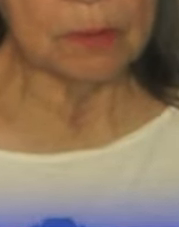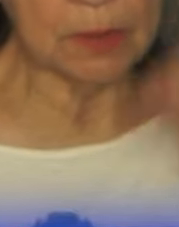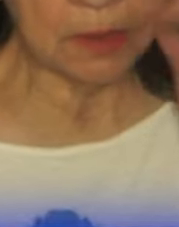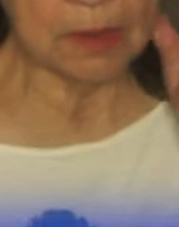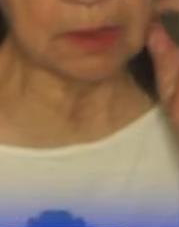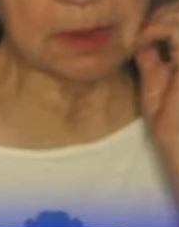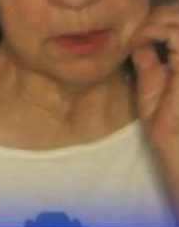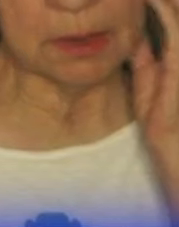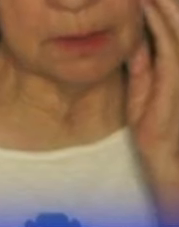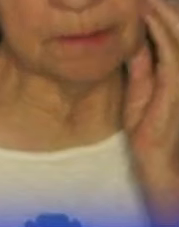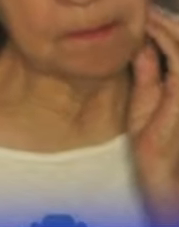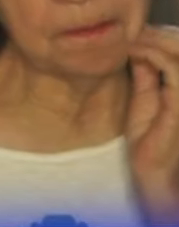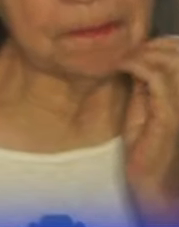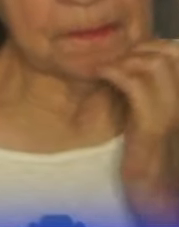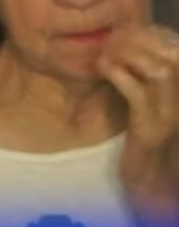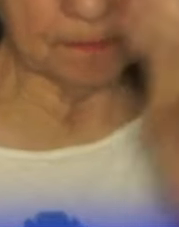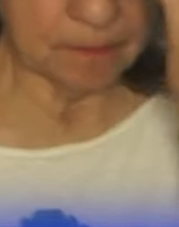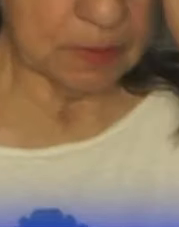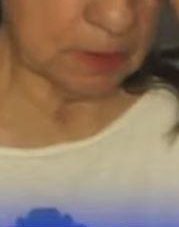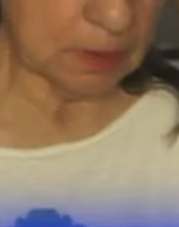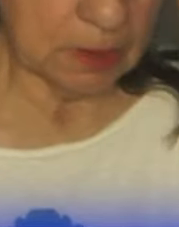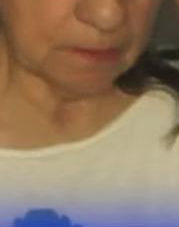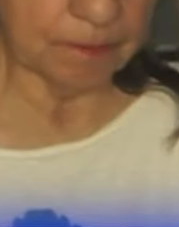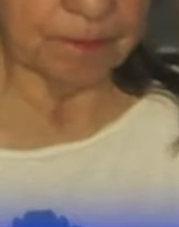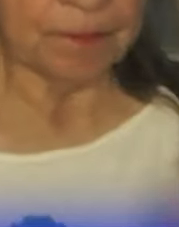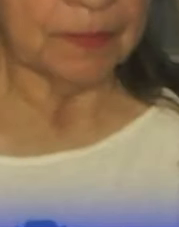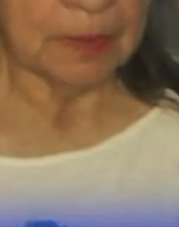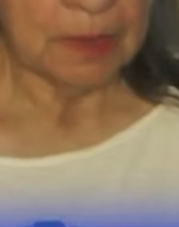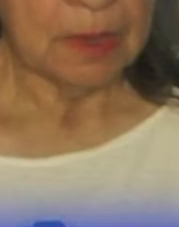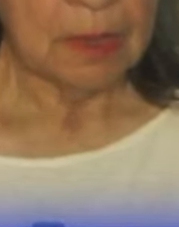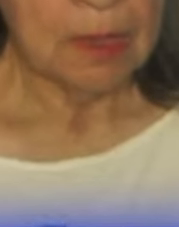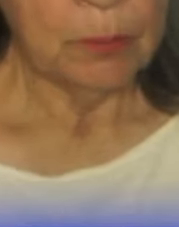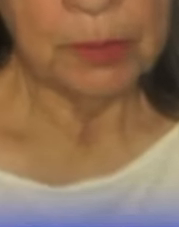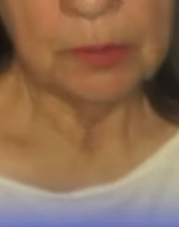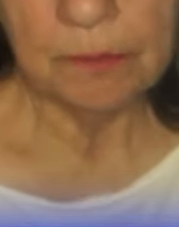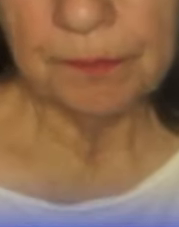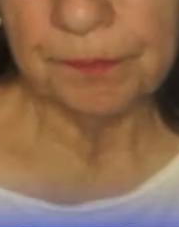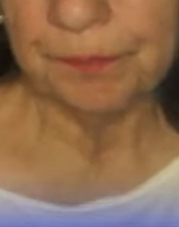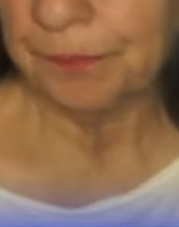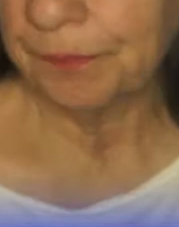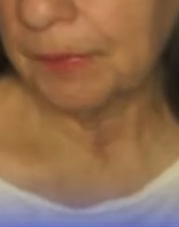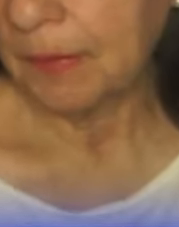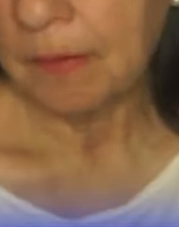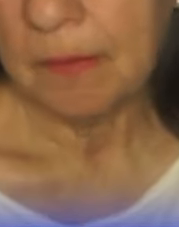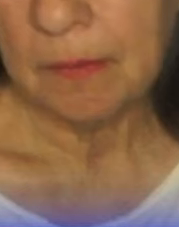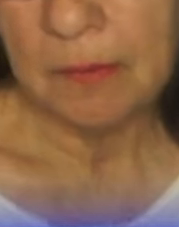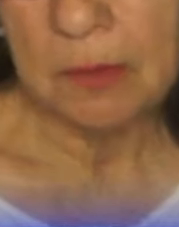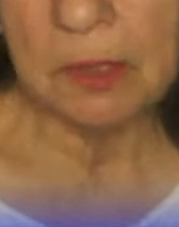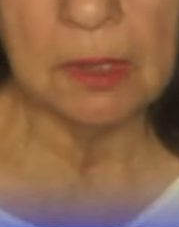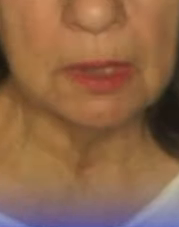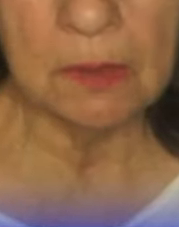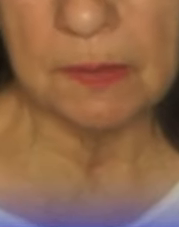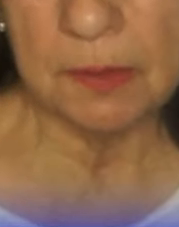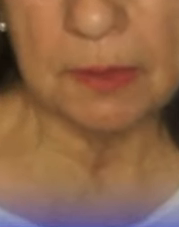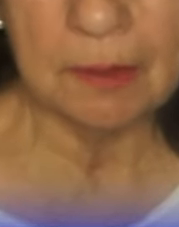amor. Mi vida, querida. No, y qué recuperación. Sí. Bueno. Te sacás, como decís, el sombrero.